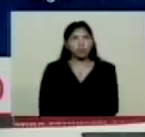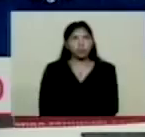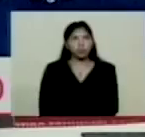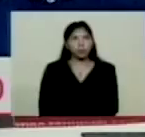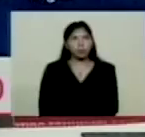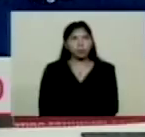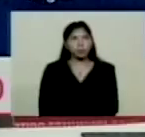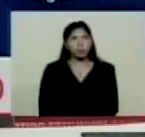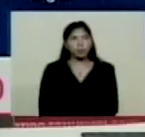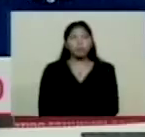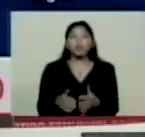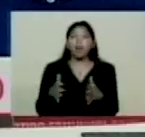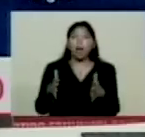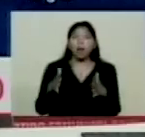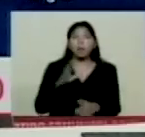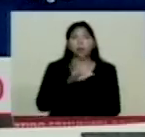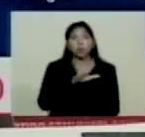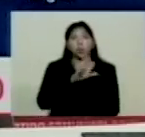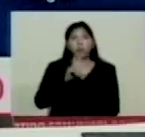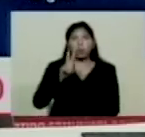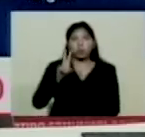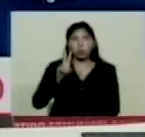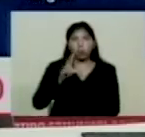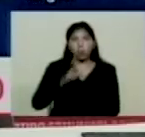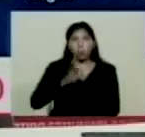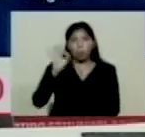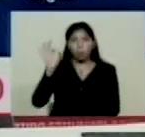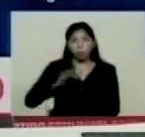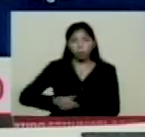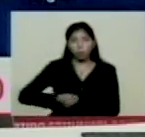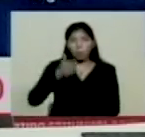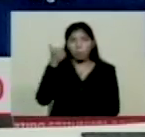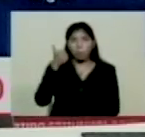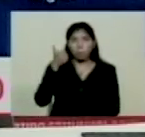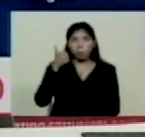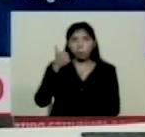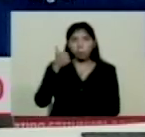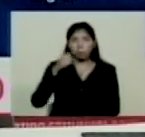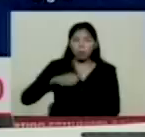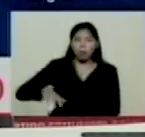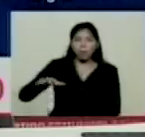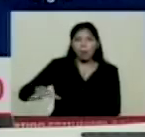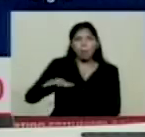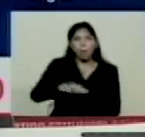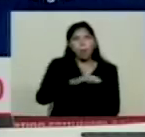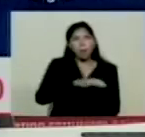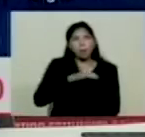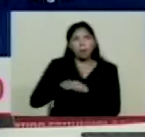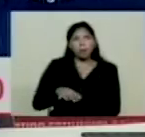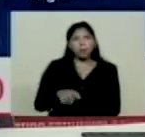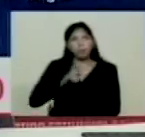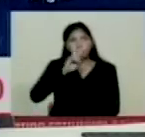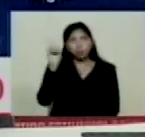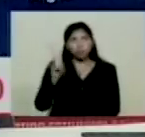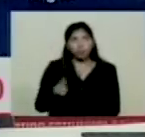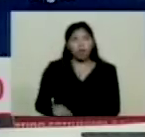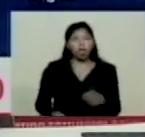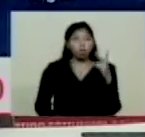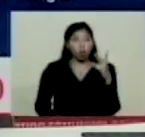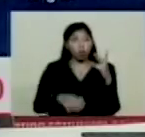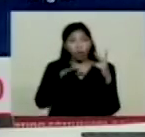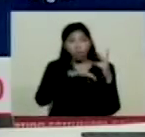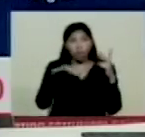Ganamos con más del 52% en todos los estados en que ganamos y en los dos estados que